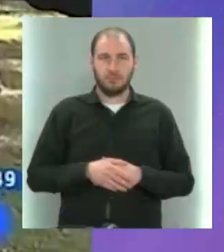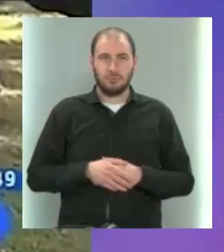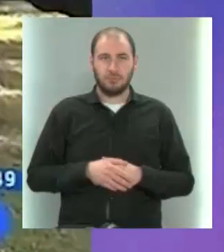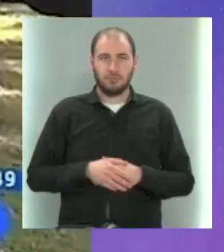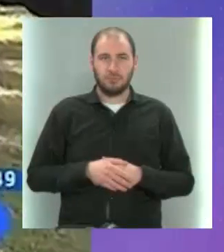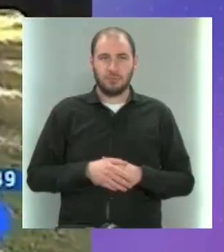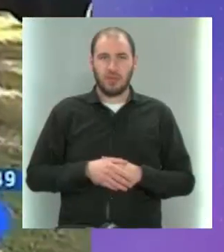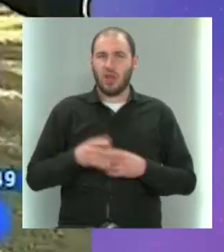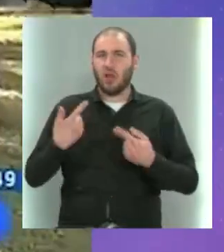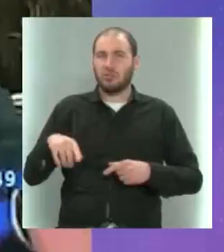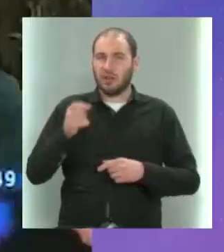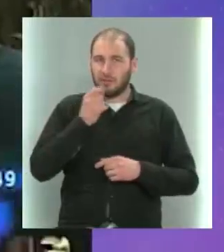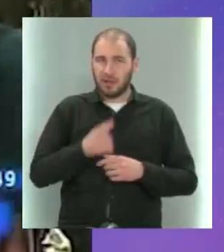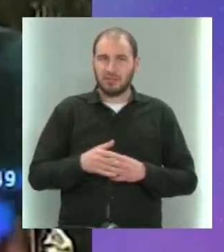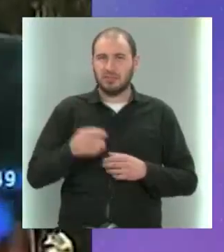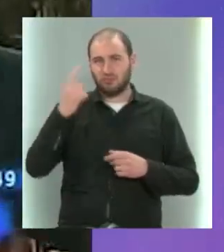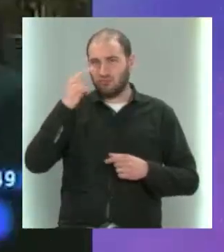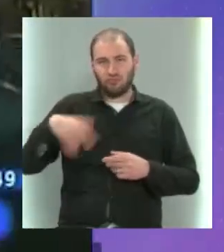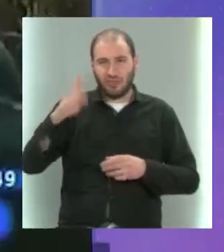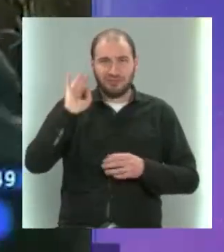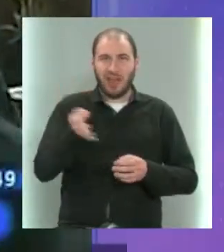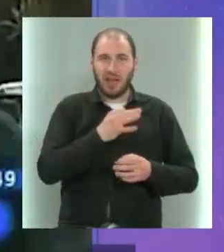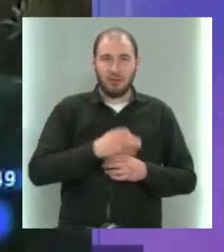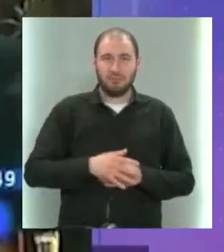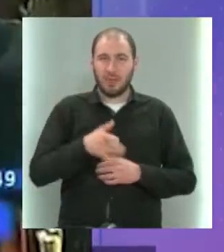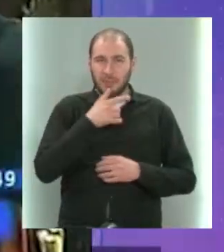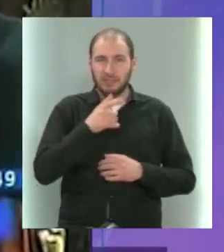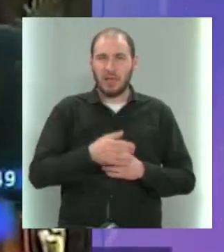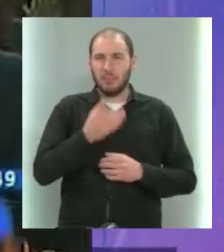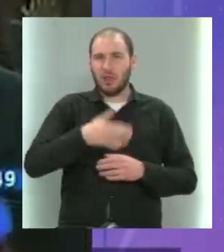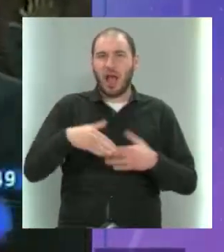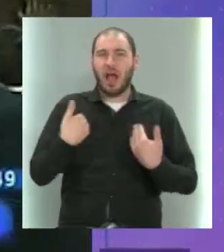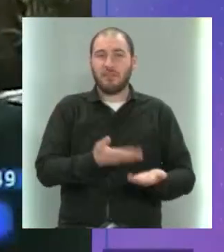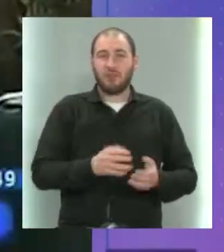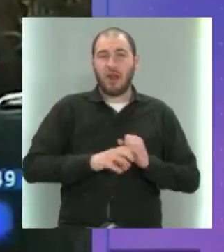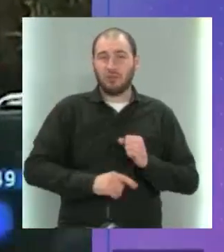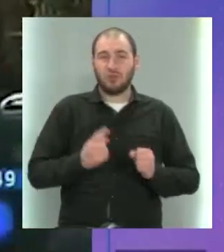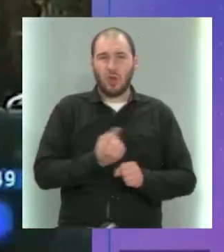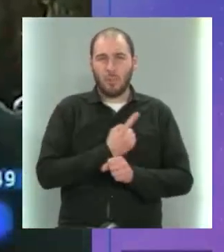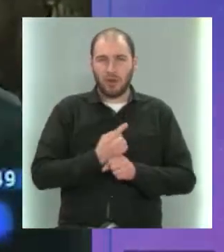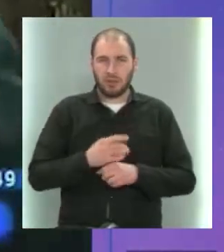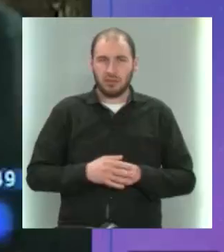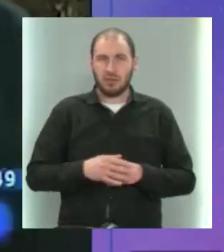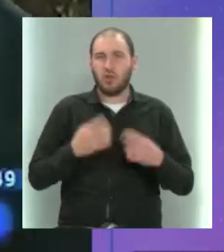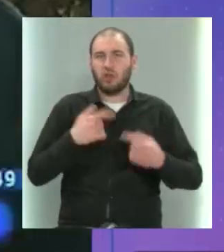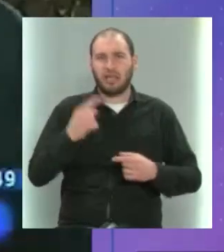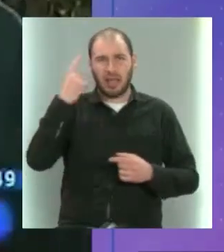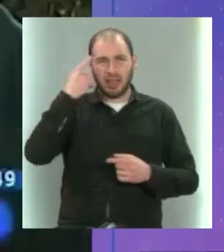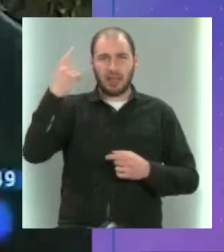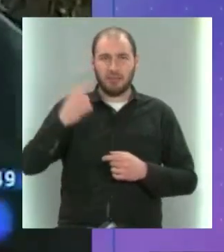La cosa es sencilla y es sentido común. Creo que nadie puede estar a favor del aborto como cuestión de